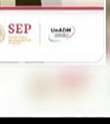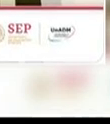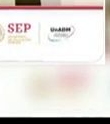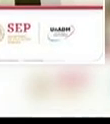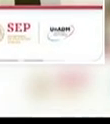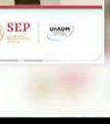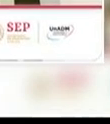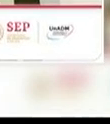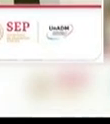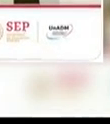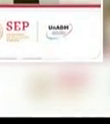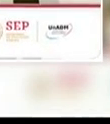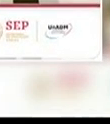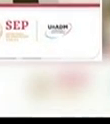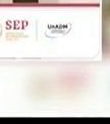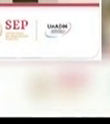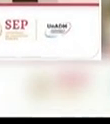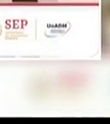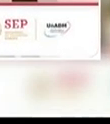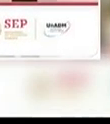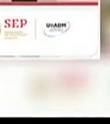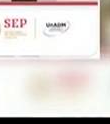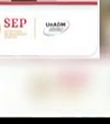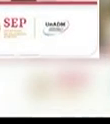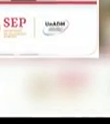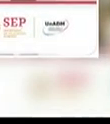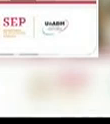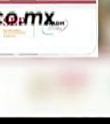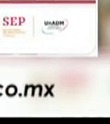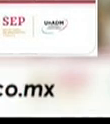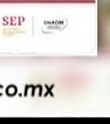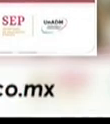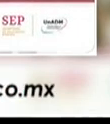registro. Para más información, regístrate en